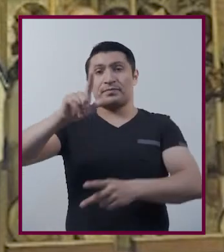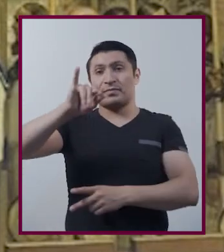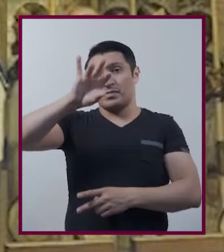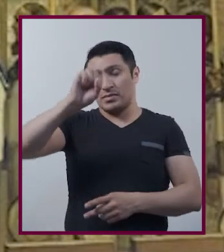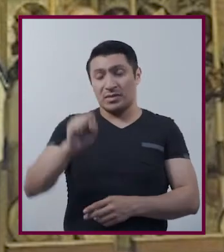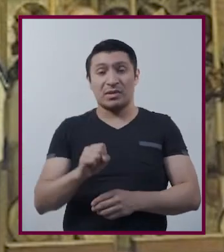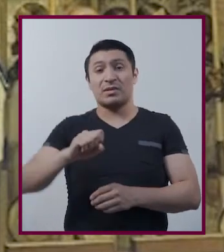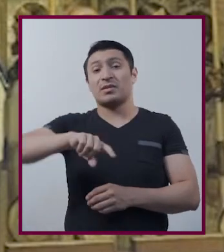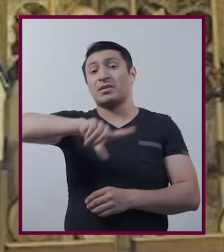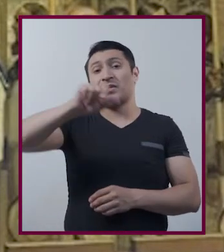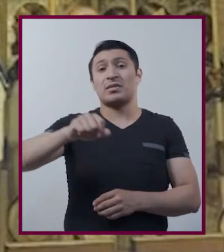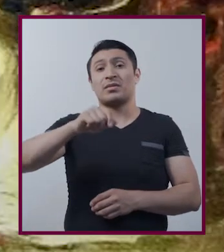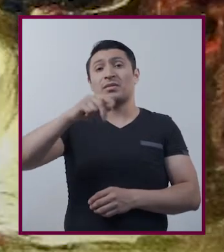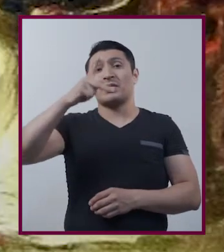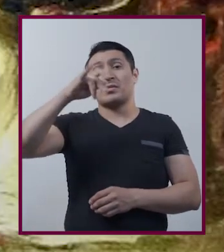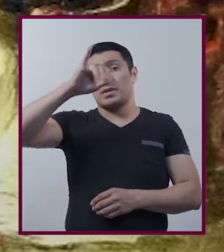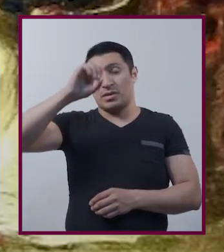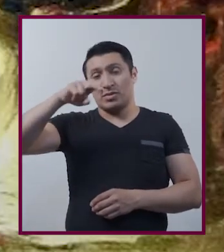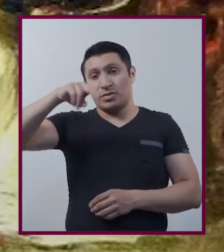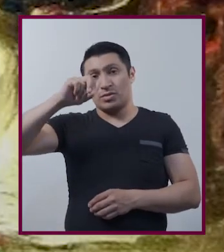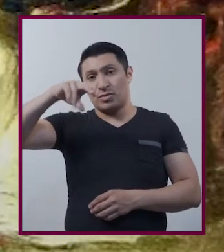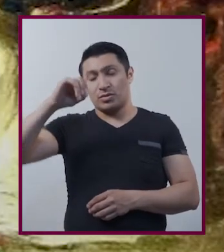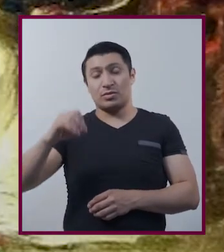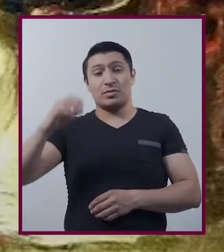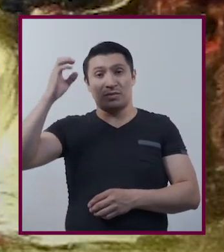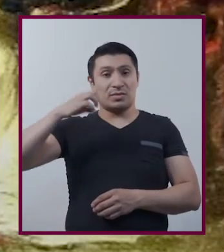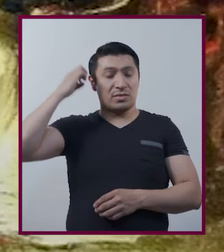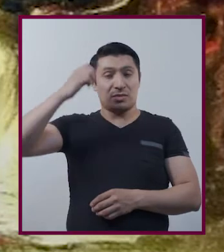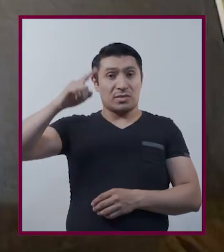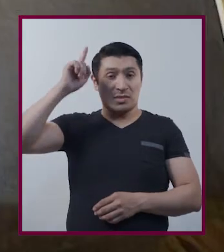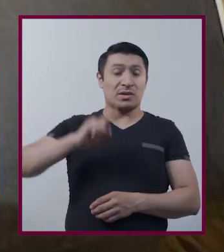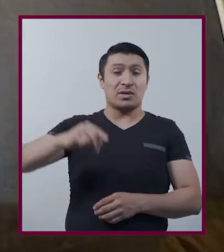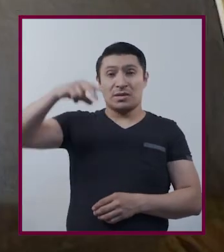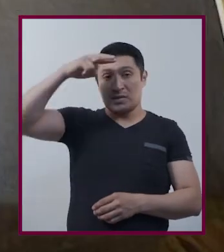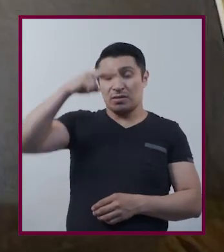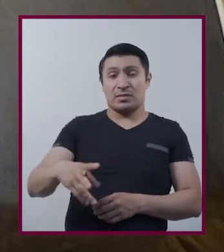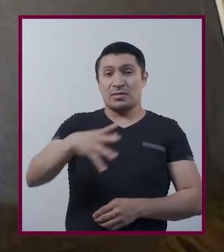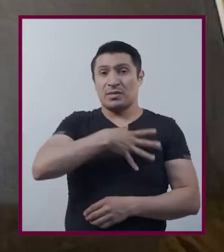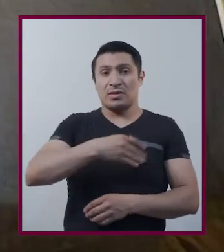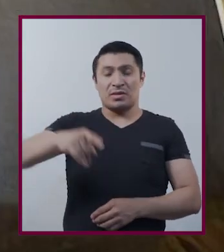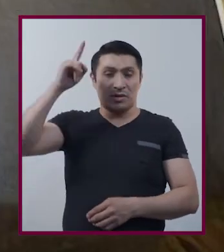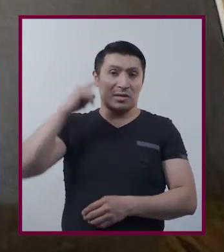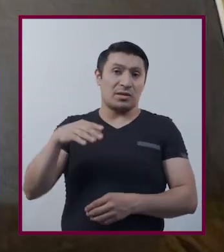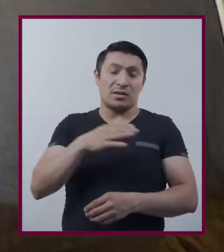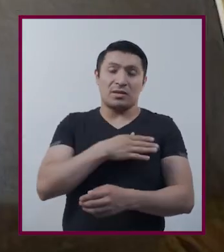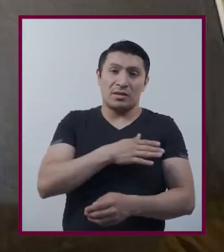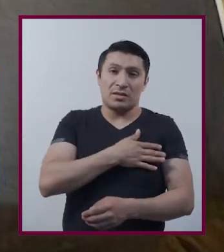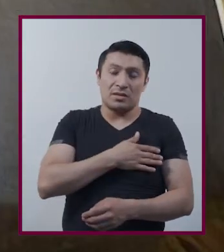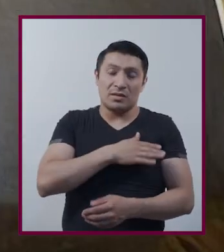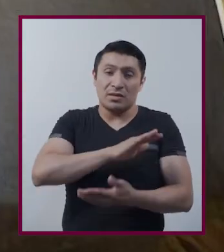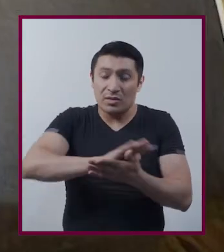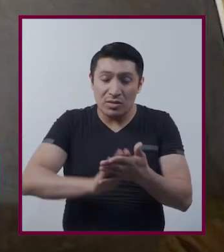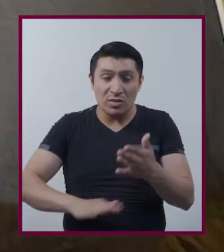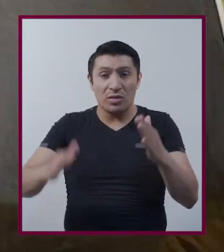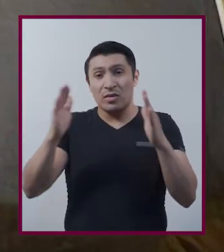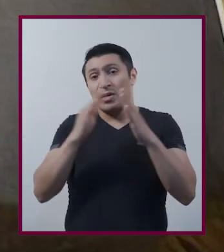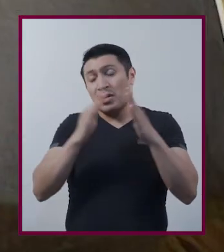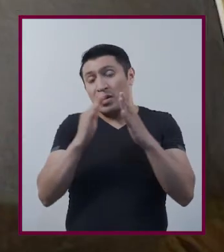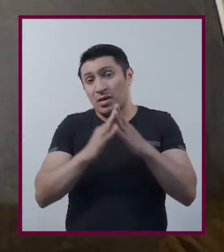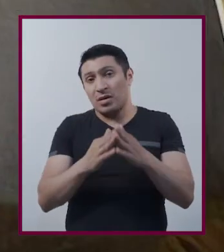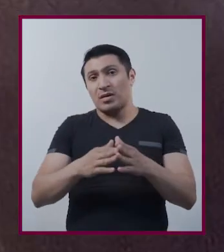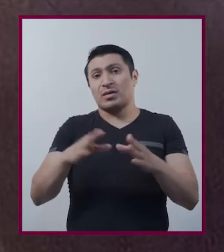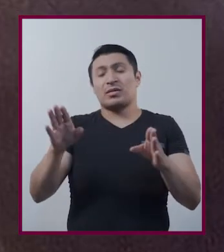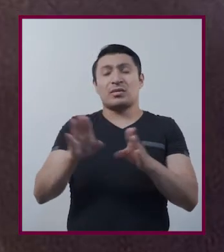visitar primero a Luis Napoleón y luego a Pío IX. La emperatriz de México, la hija de las nobles casas de Sajonia